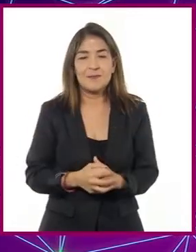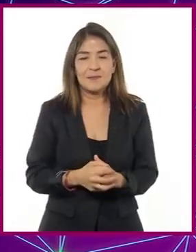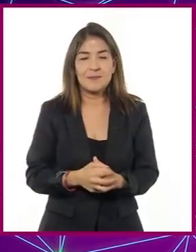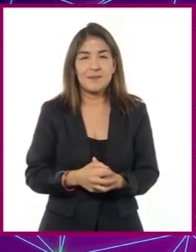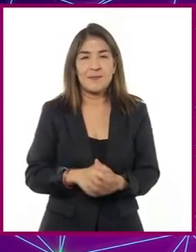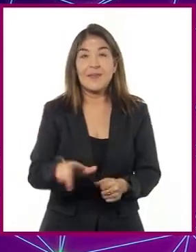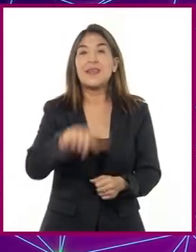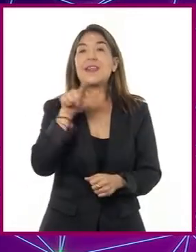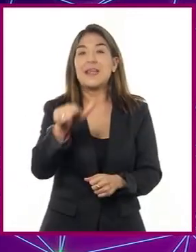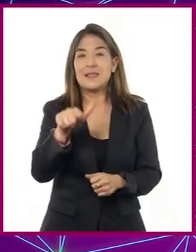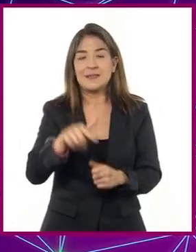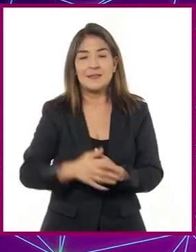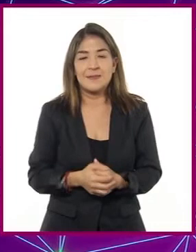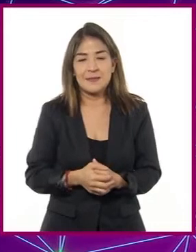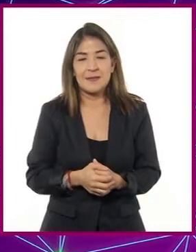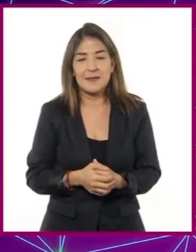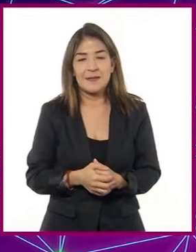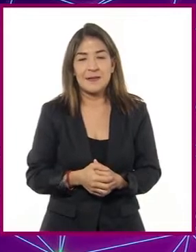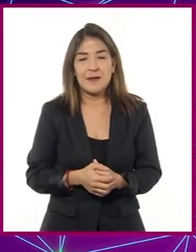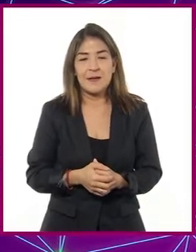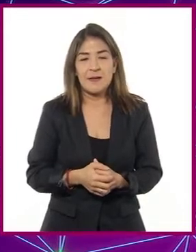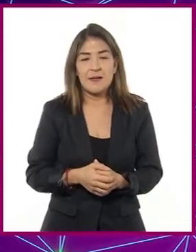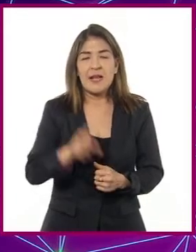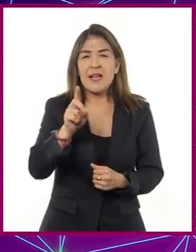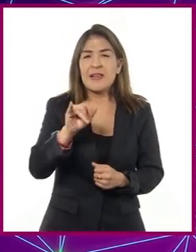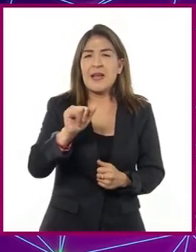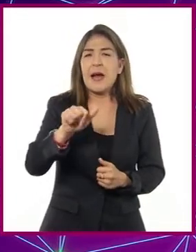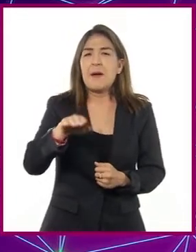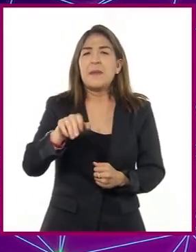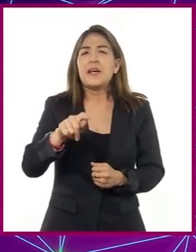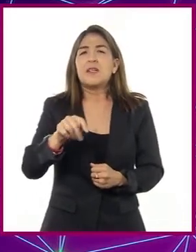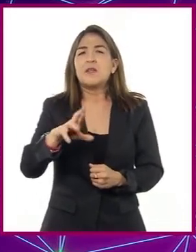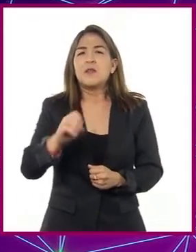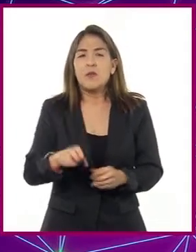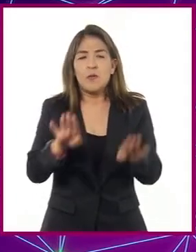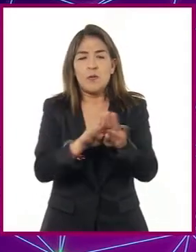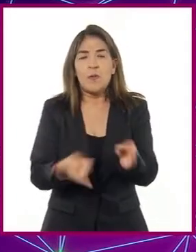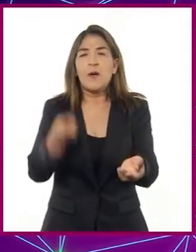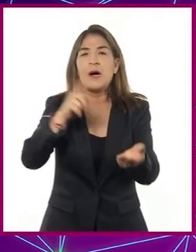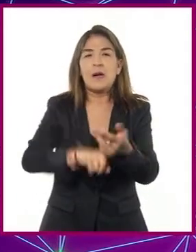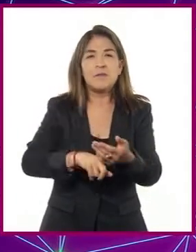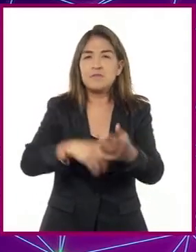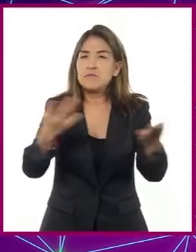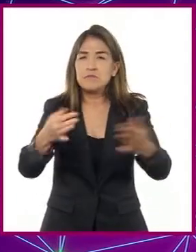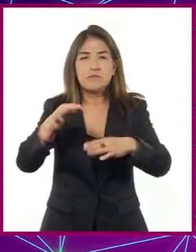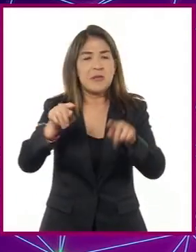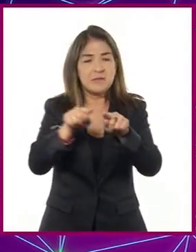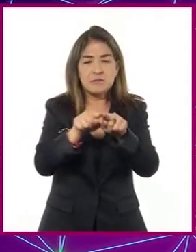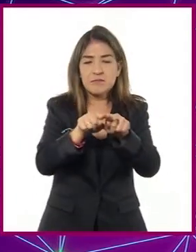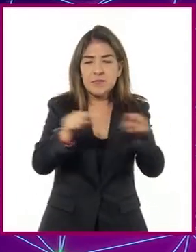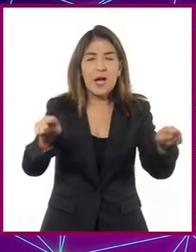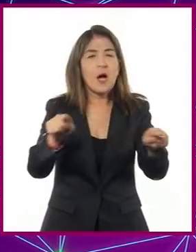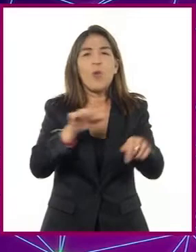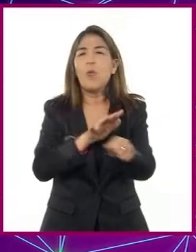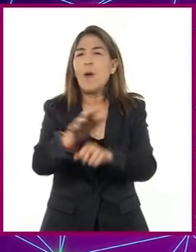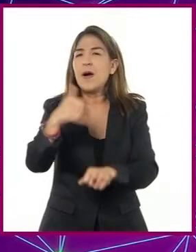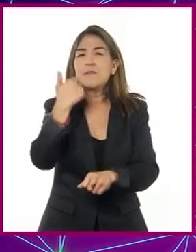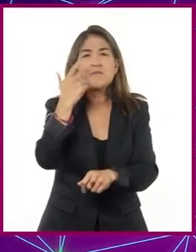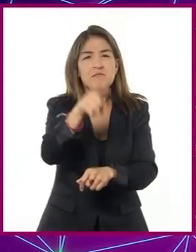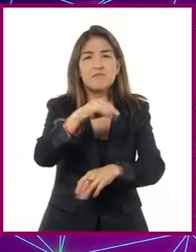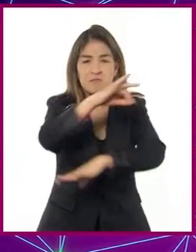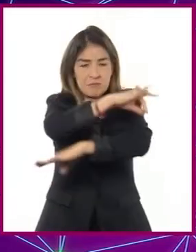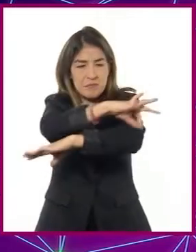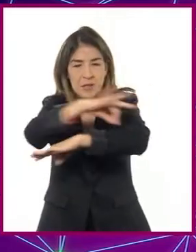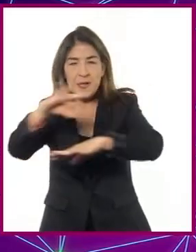17. Un diámetro del círculo es una recta cualquiera, la cual es